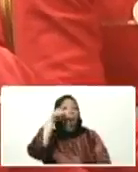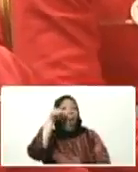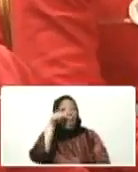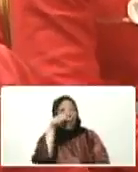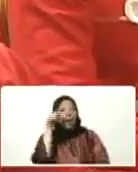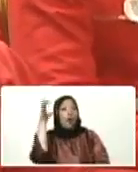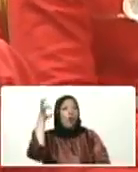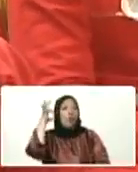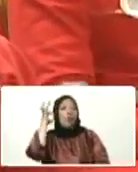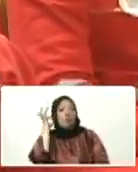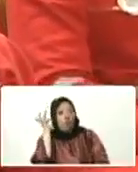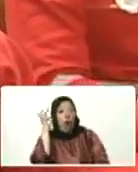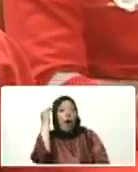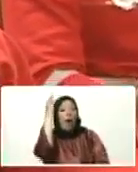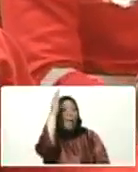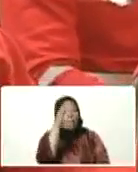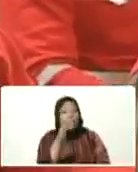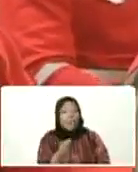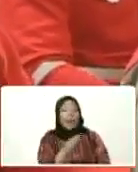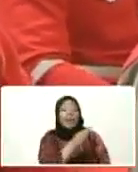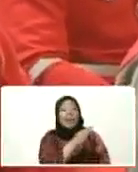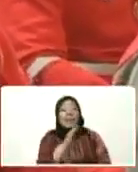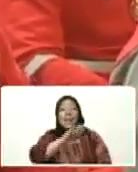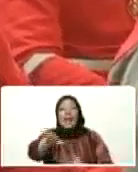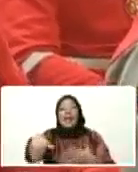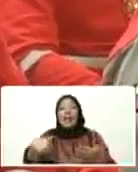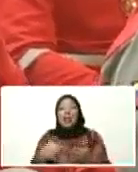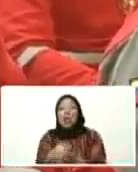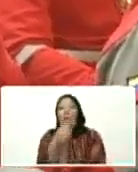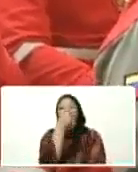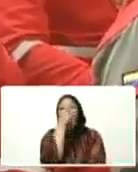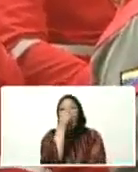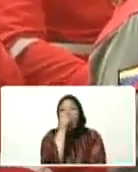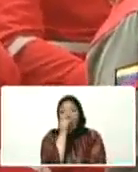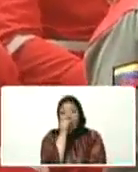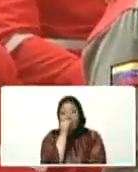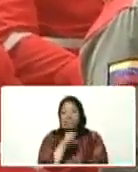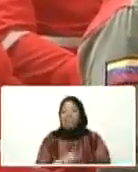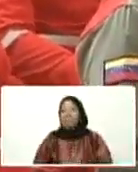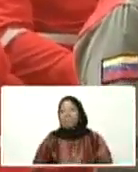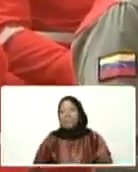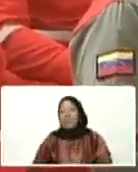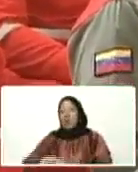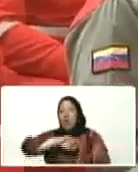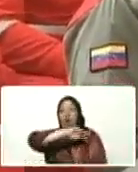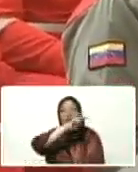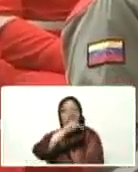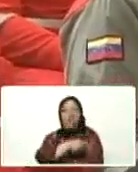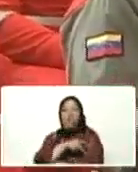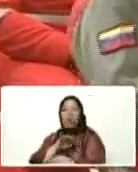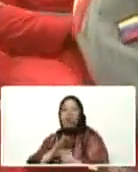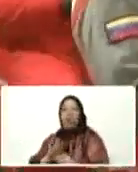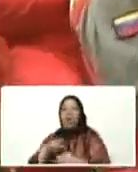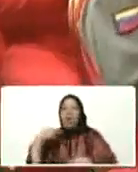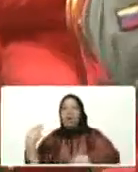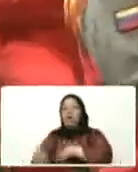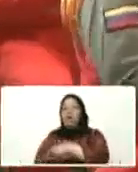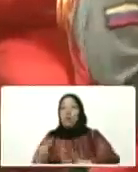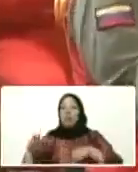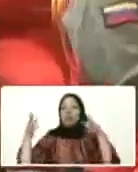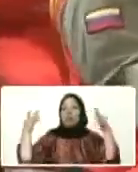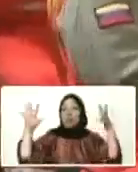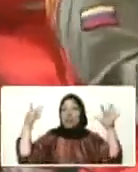bendita seas entre todos los hombres y bendita sea tu fuerza patriótica y revolucionaria.